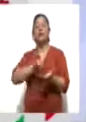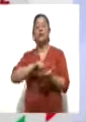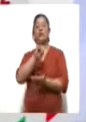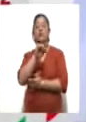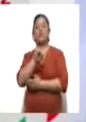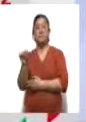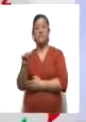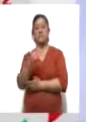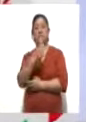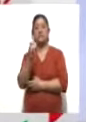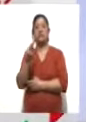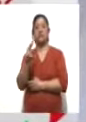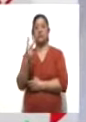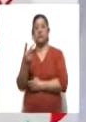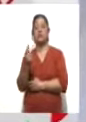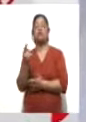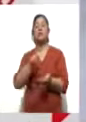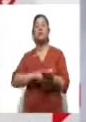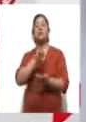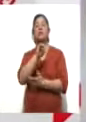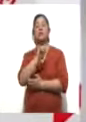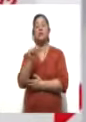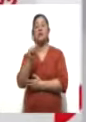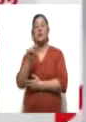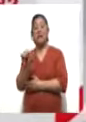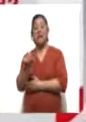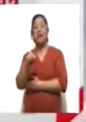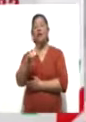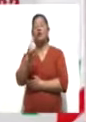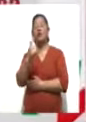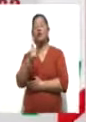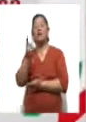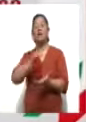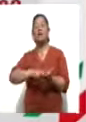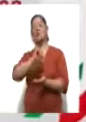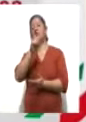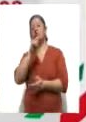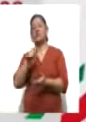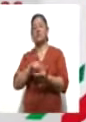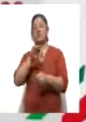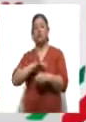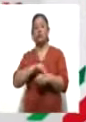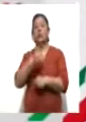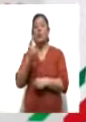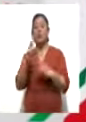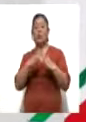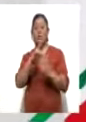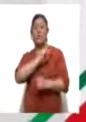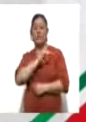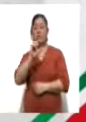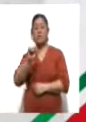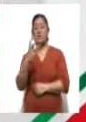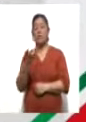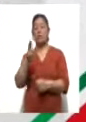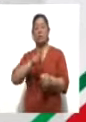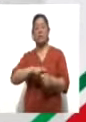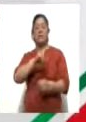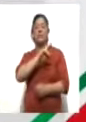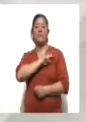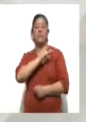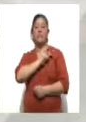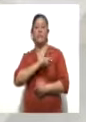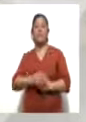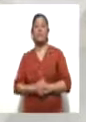el IMSS, 382 en el ISSSTE, 11 en otras instituciones, 1 en domicilio particular y 24 en hospital